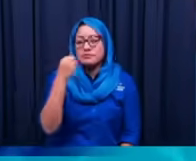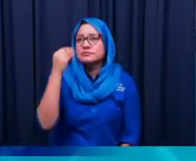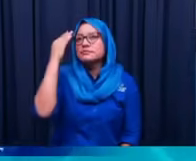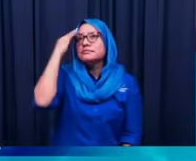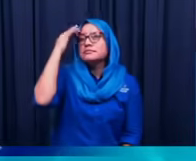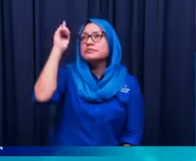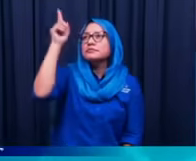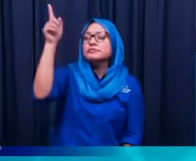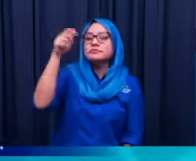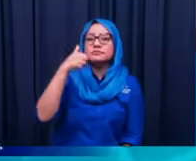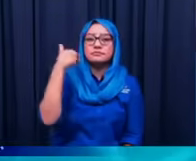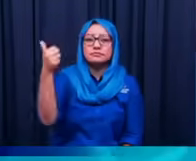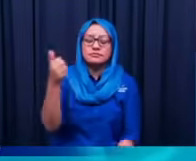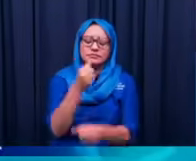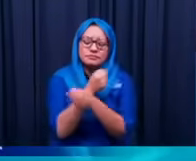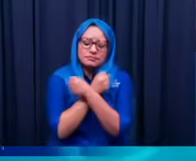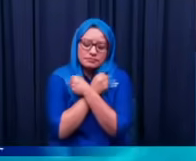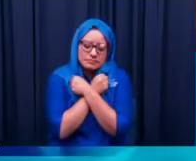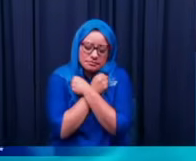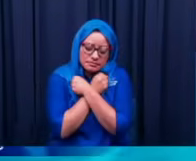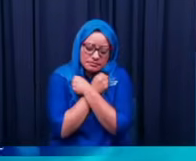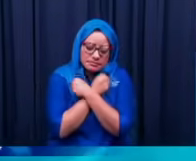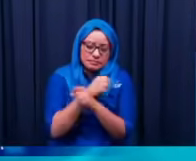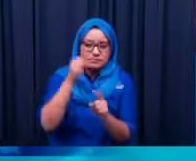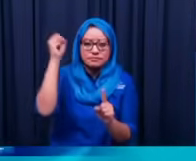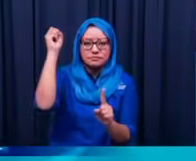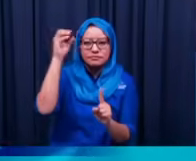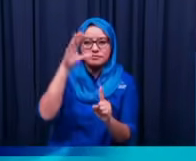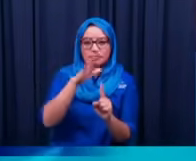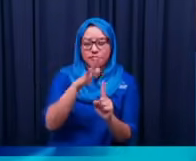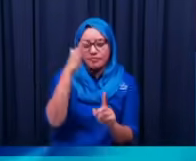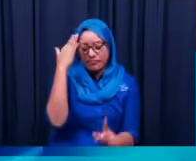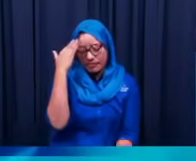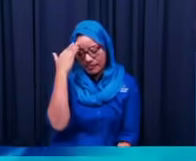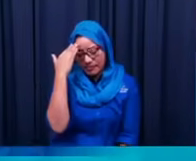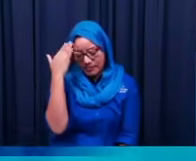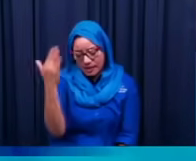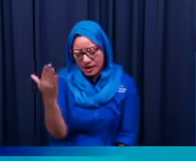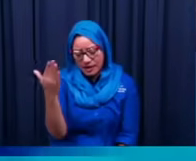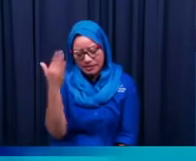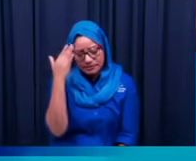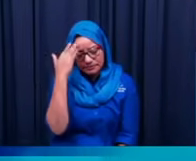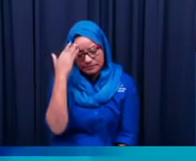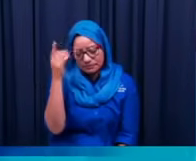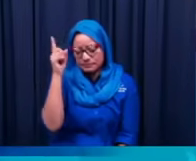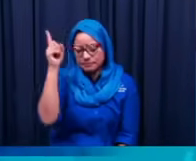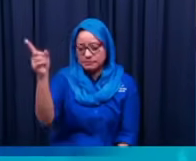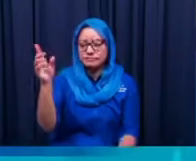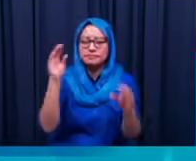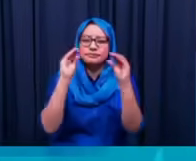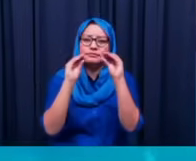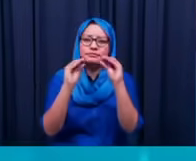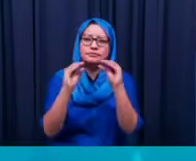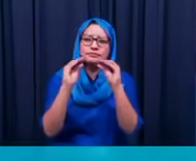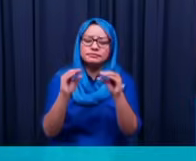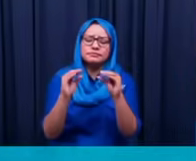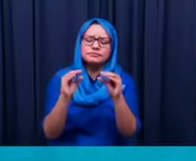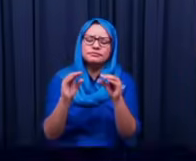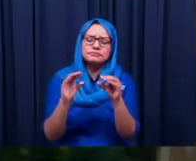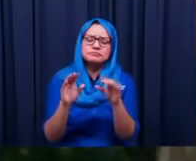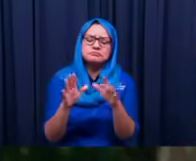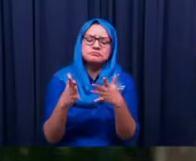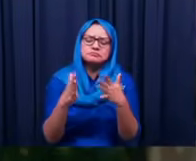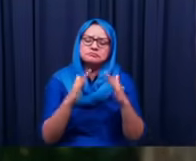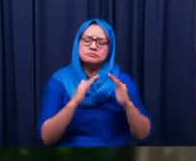tú. Te amamos, te bendecimos, y gracias porque tú nos estás enseñando cómo es un